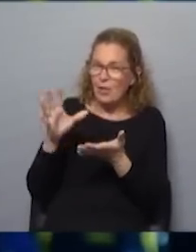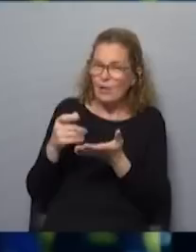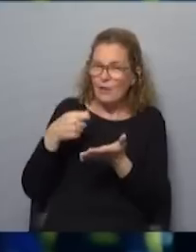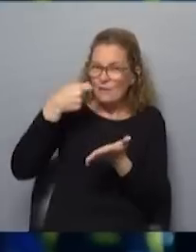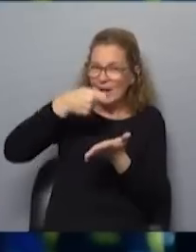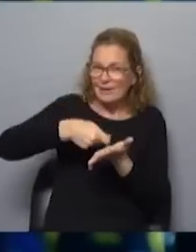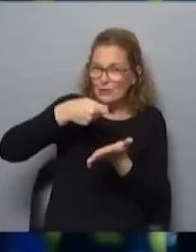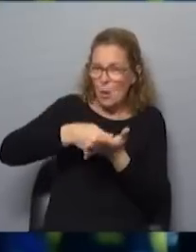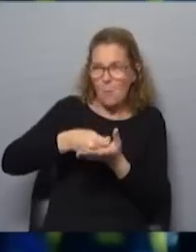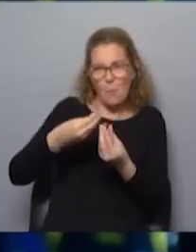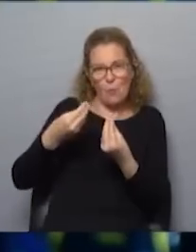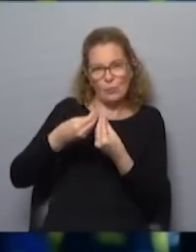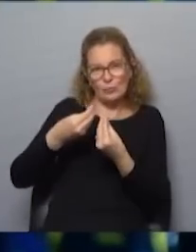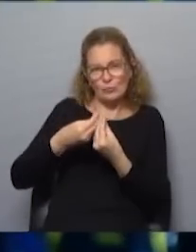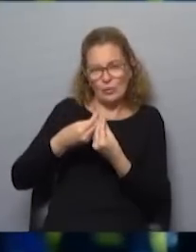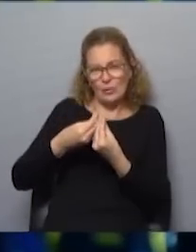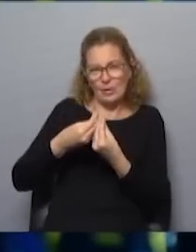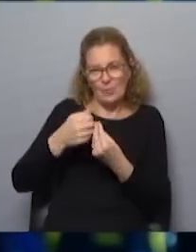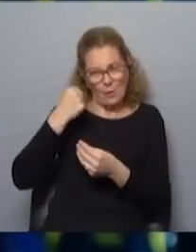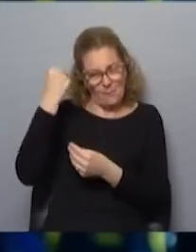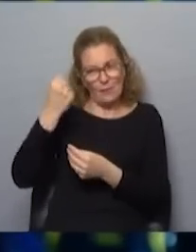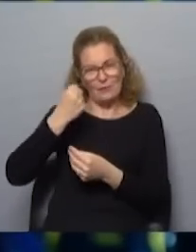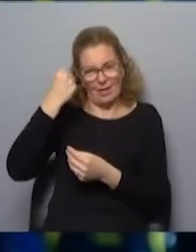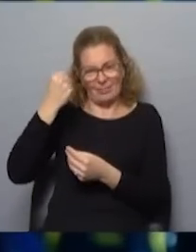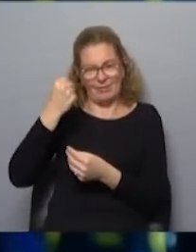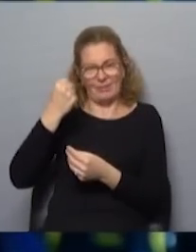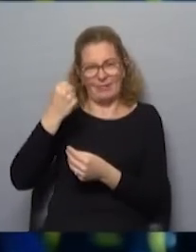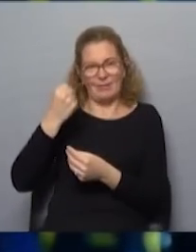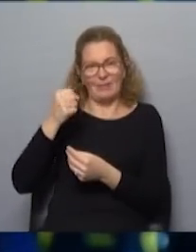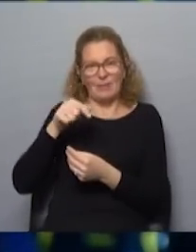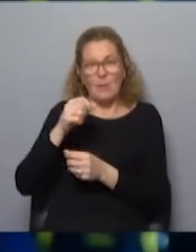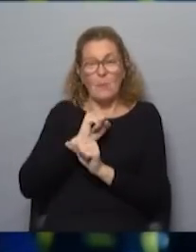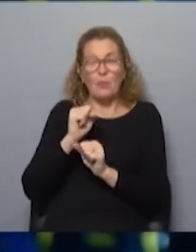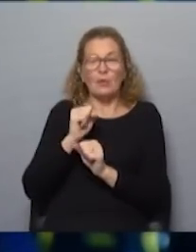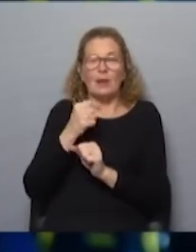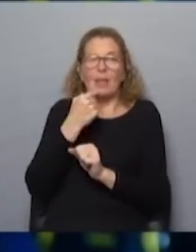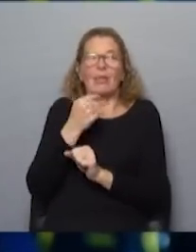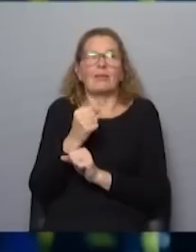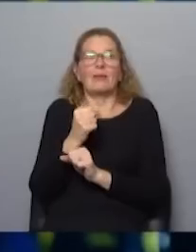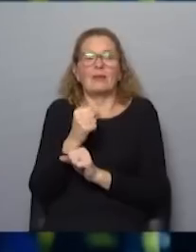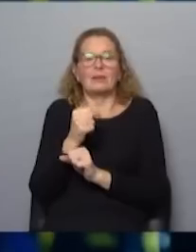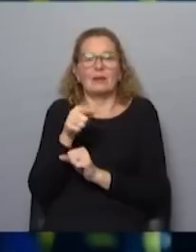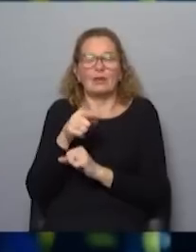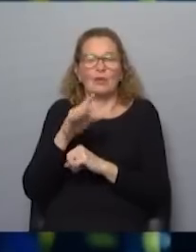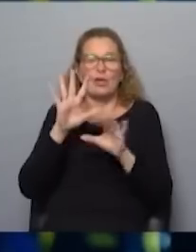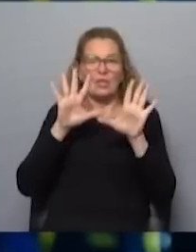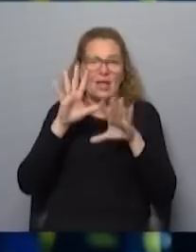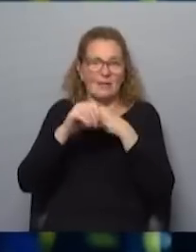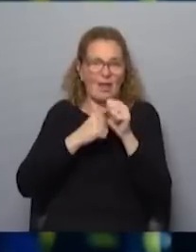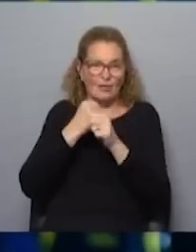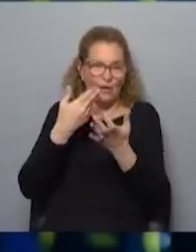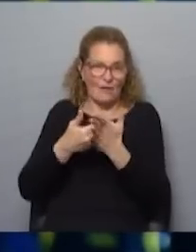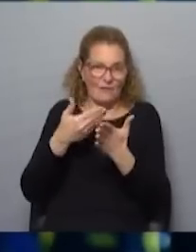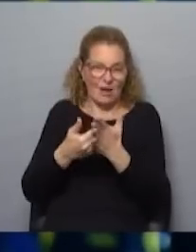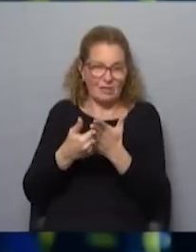con creces ha tenido utilidades muy importantes y podrá invocarse que en estos 10 años que faltan